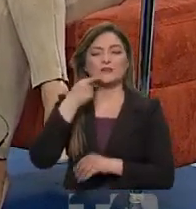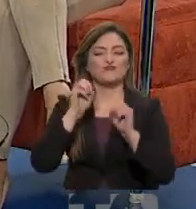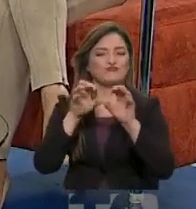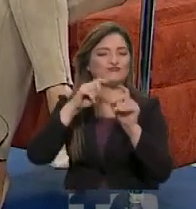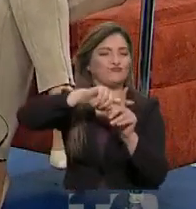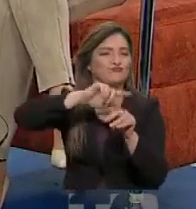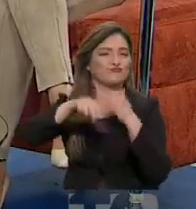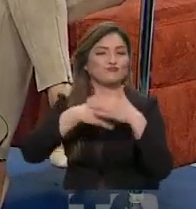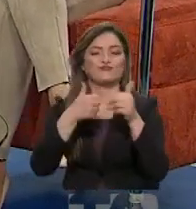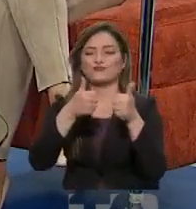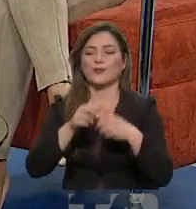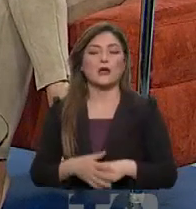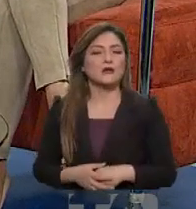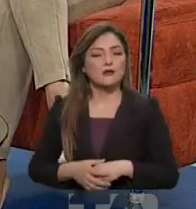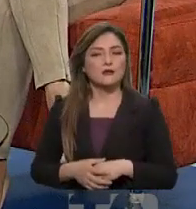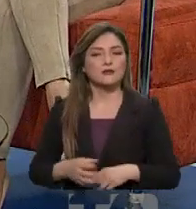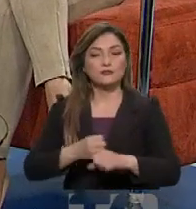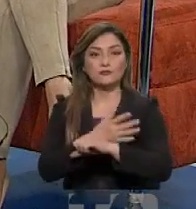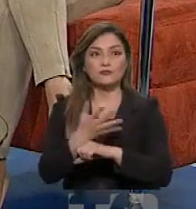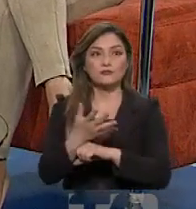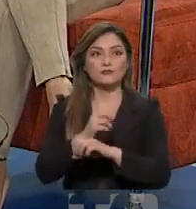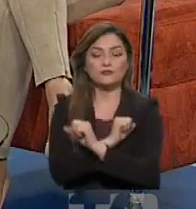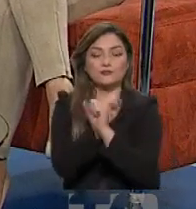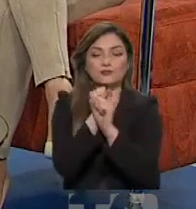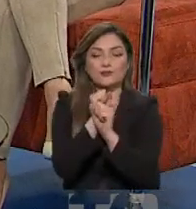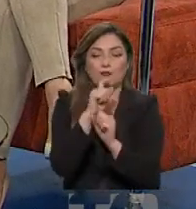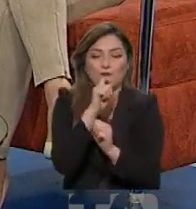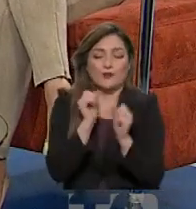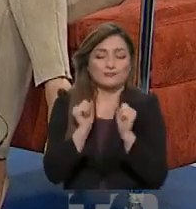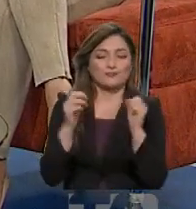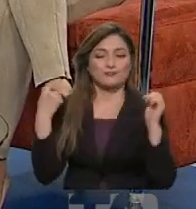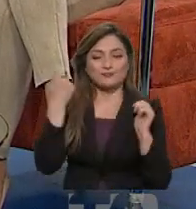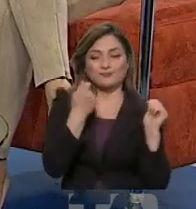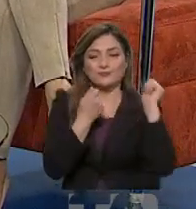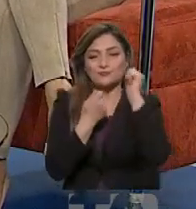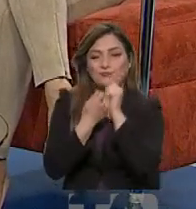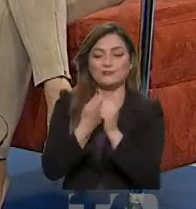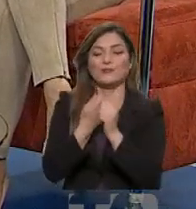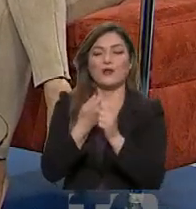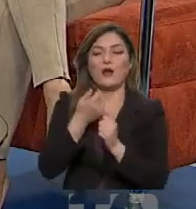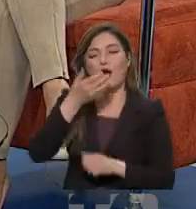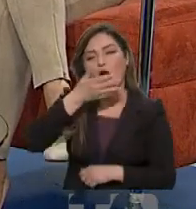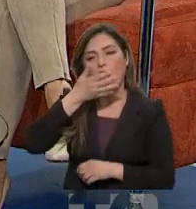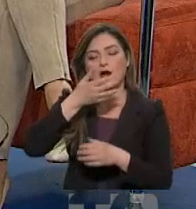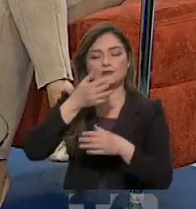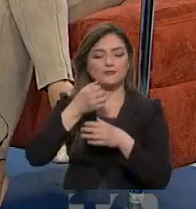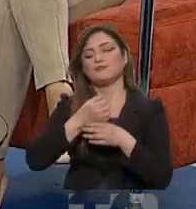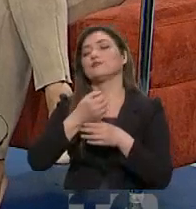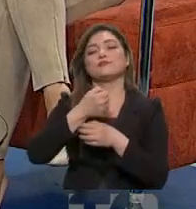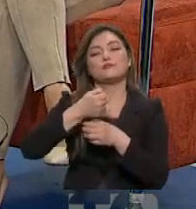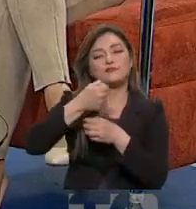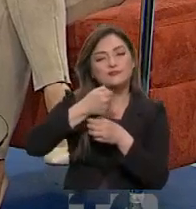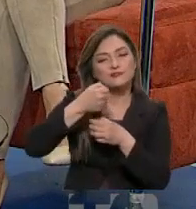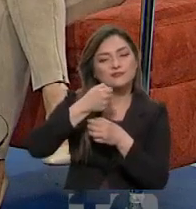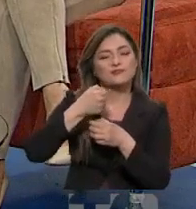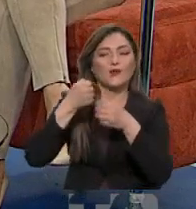También recomendarles en esta mañana que salgan bien abrigados, tómense un cafecito, un tecito caliente para que salgan con todas